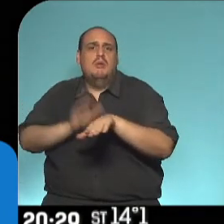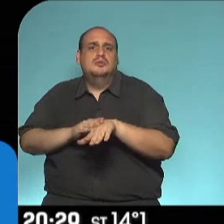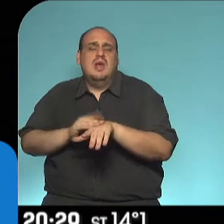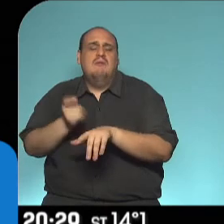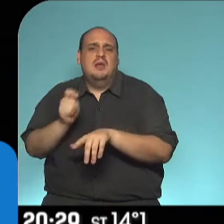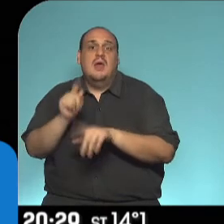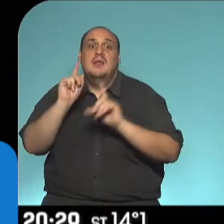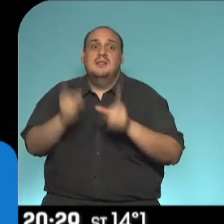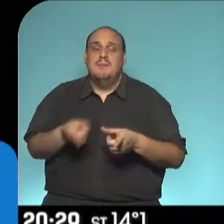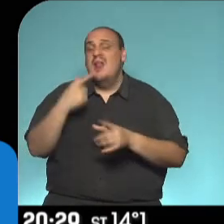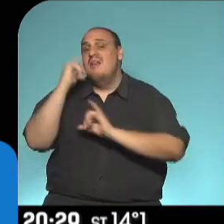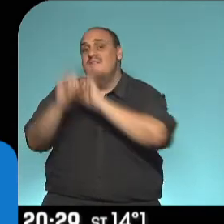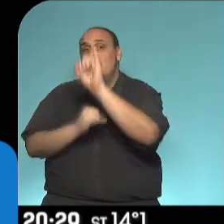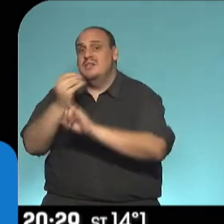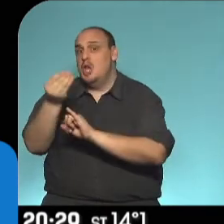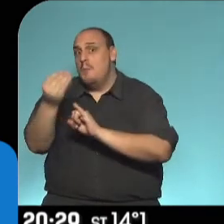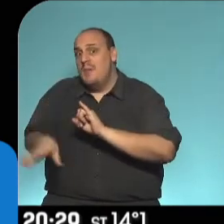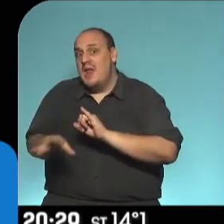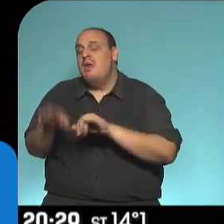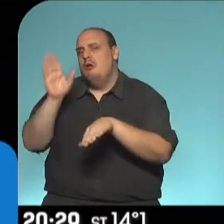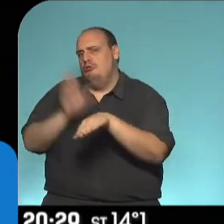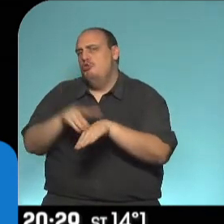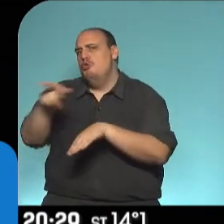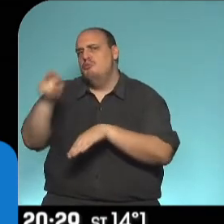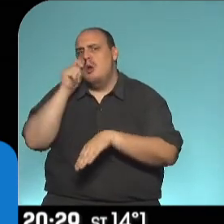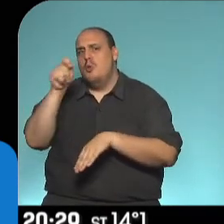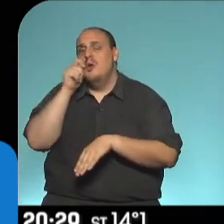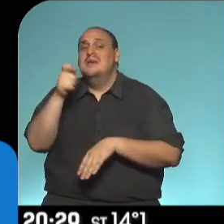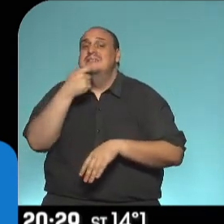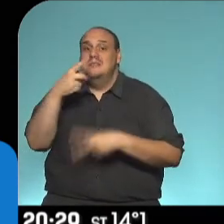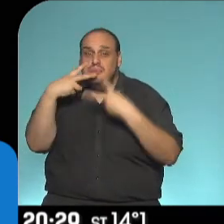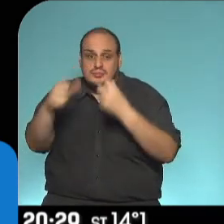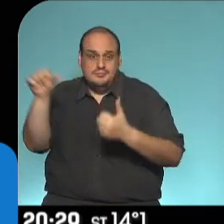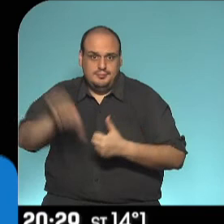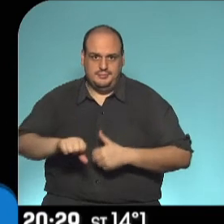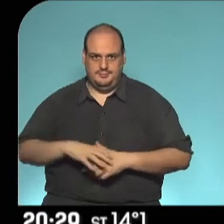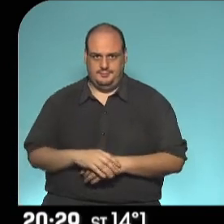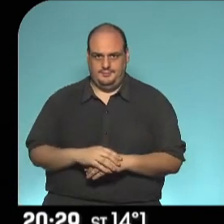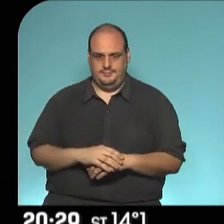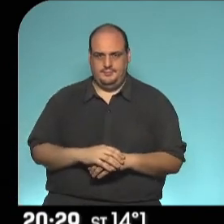pérdida de la información a la hora de mensurar los daños y perjuicios.